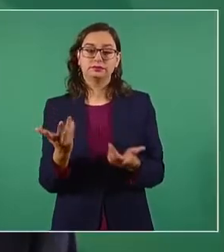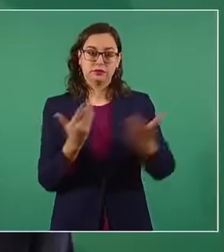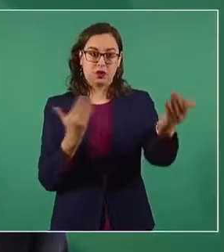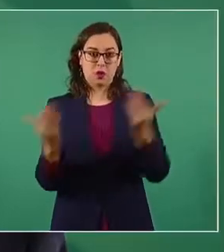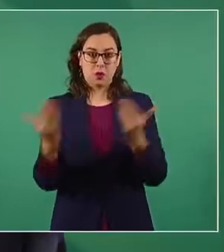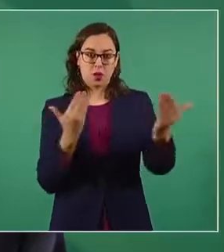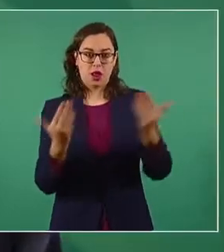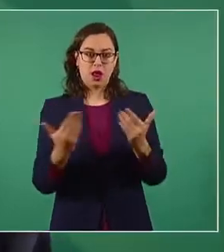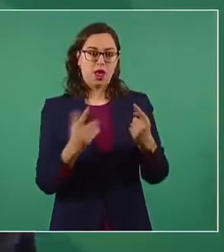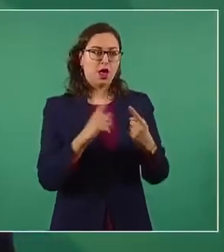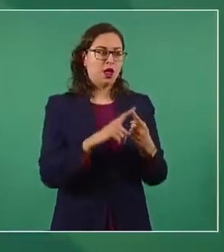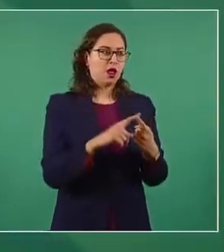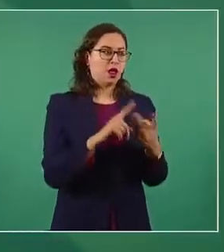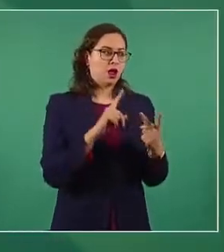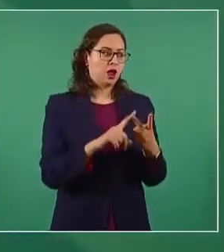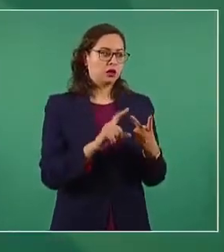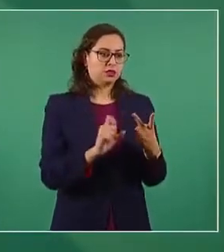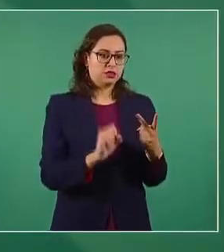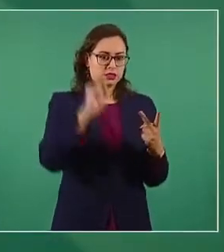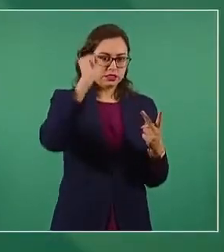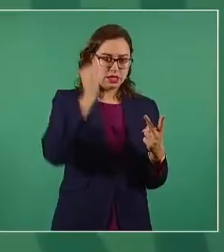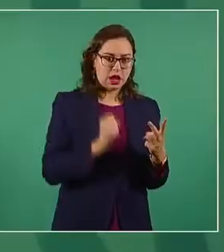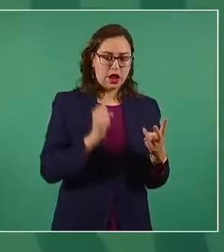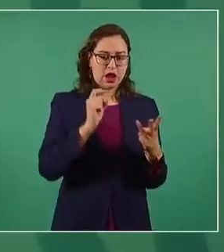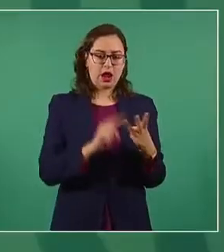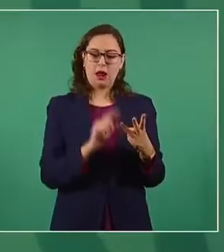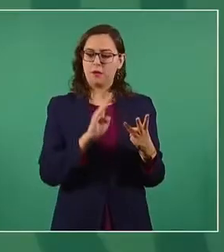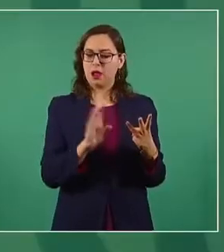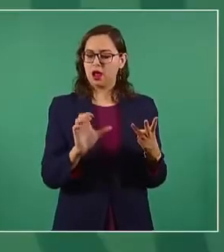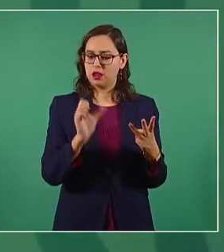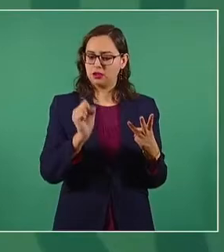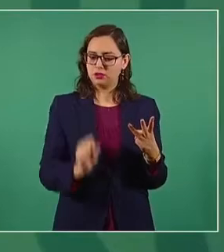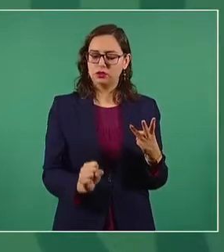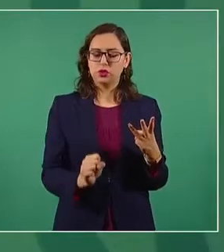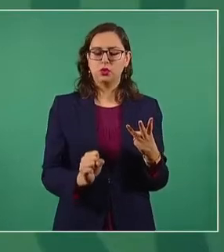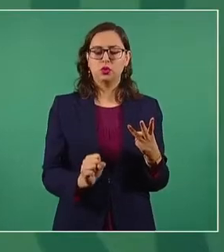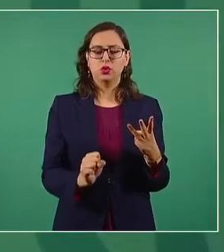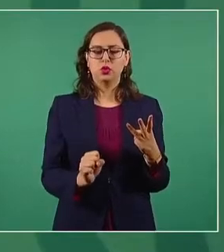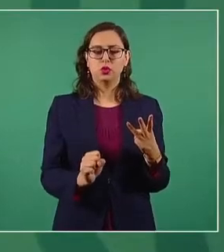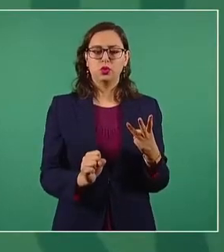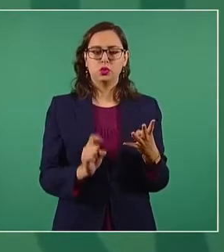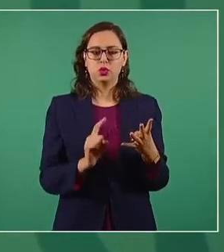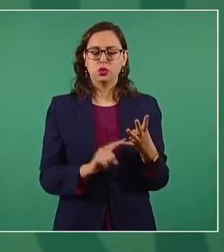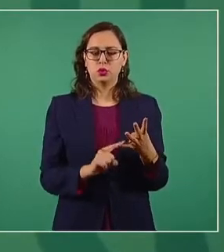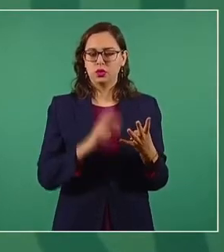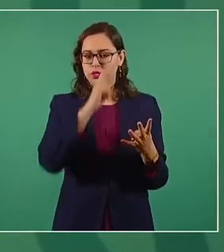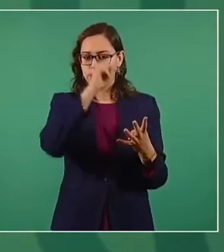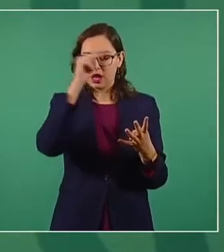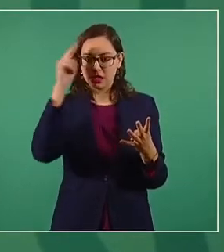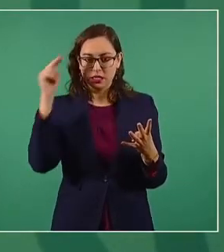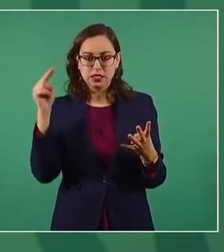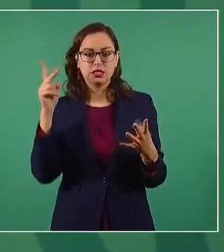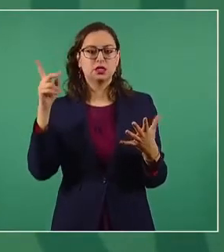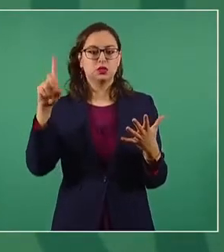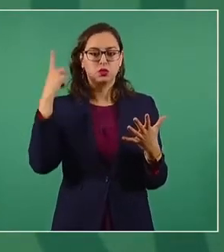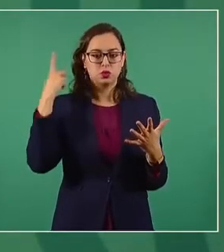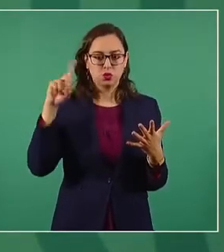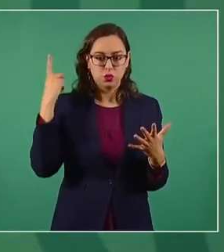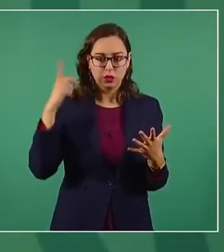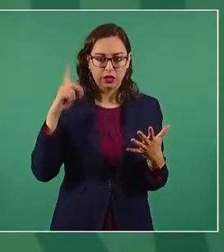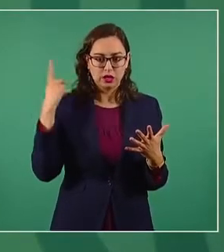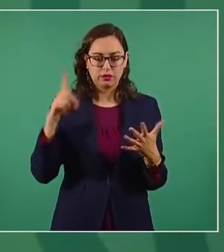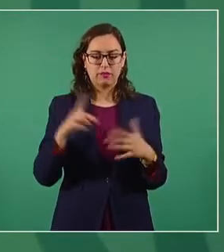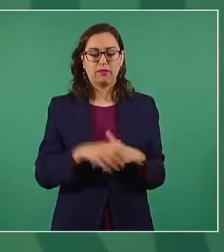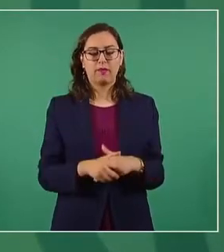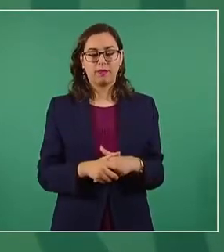con relación a Baja California Sur, con relación a Nayarit, a Durango. Son